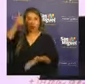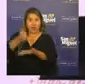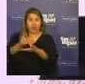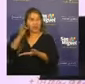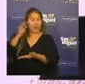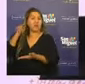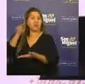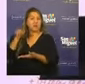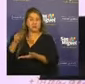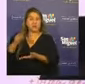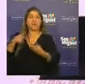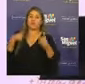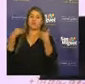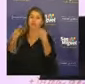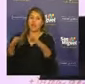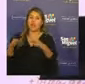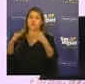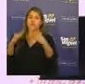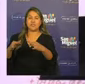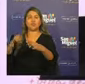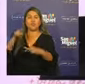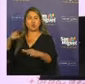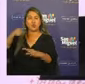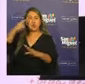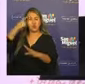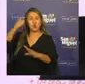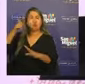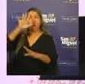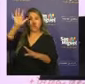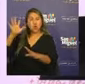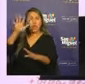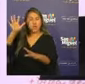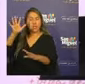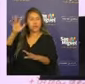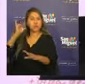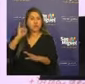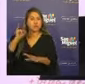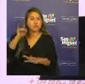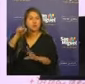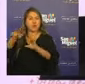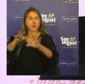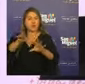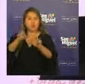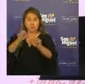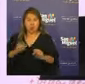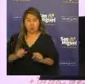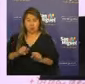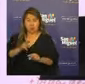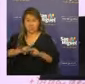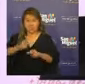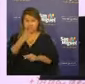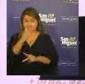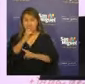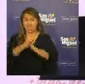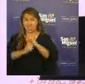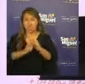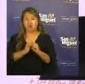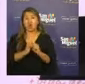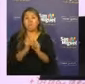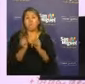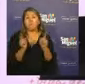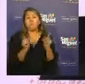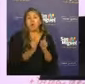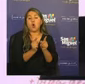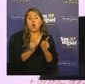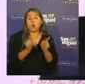y en eso alcaldesa te felicito por haber soñado en grande, porque estas cosas uno las puede hacer en 20 años de a pocos pedacitos,